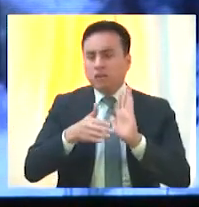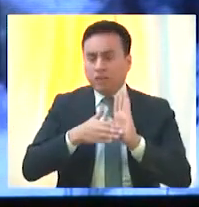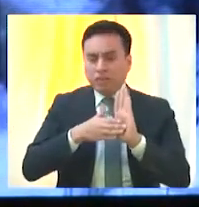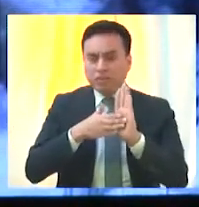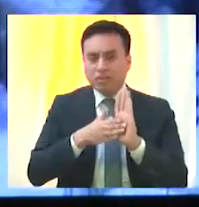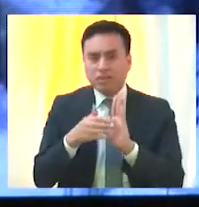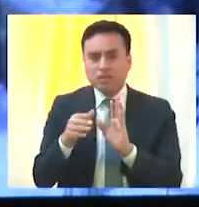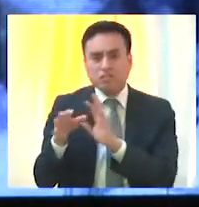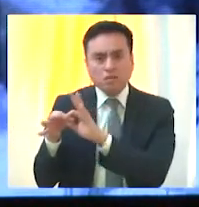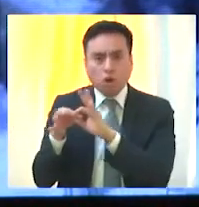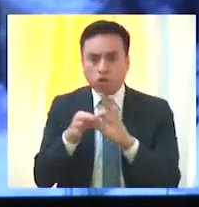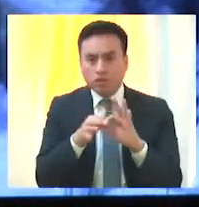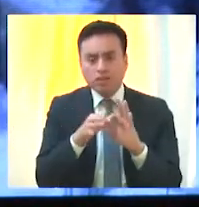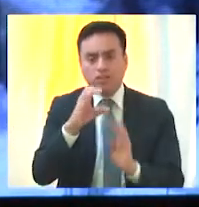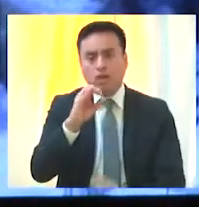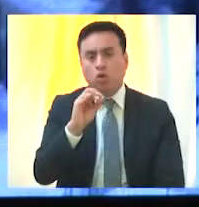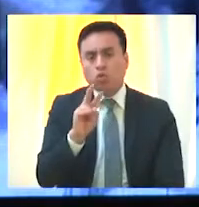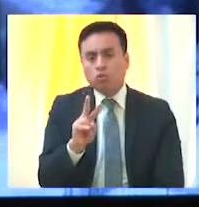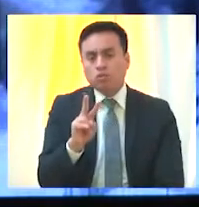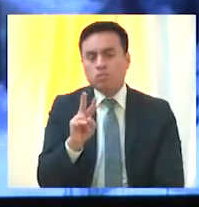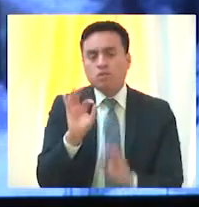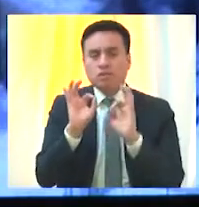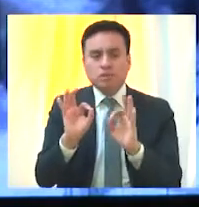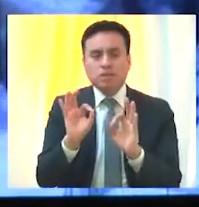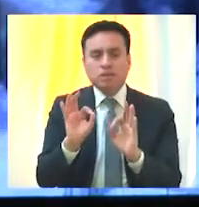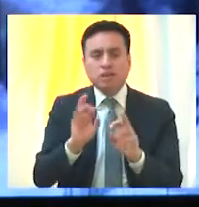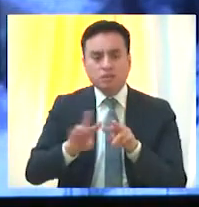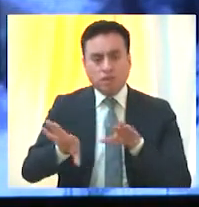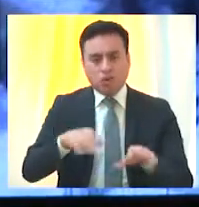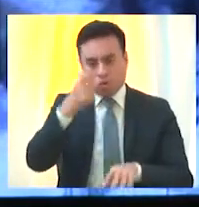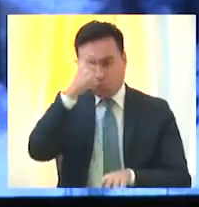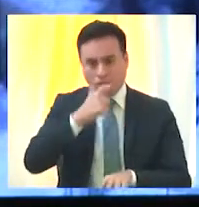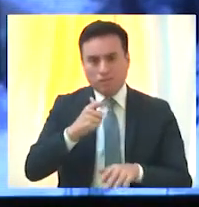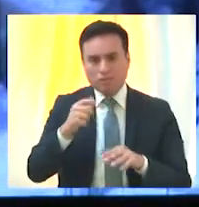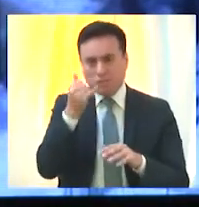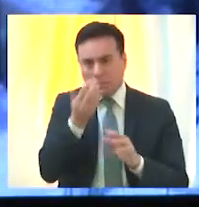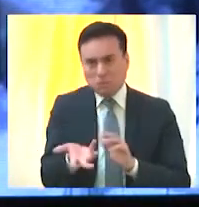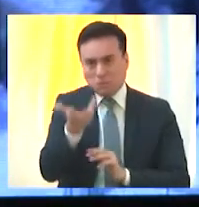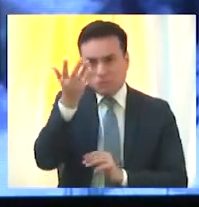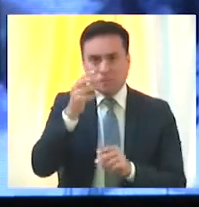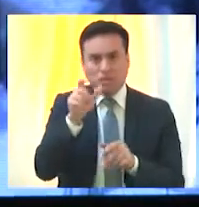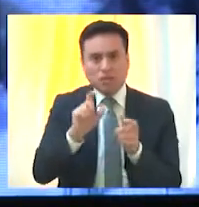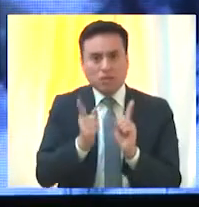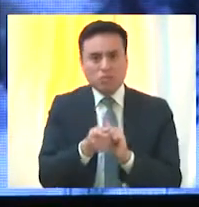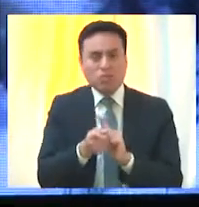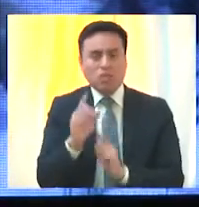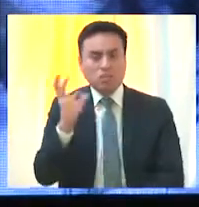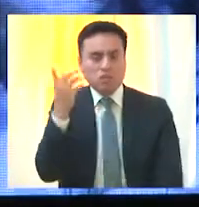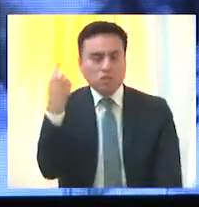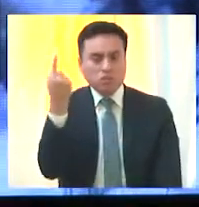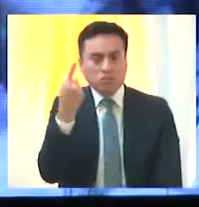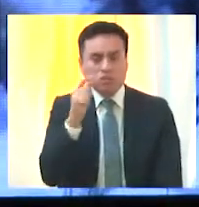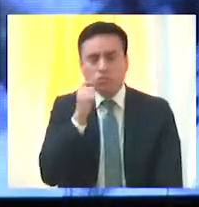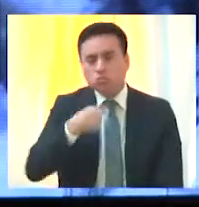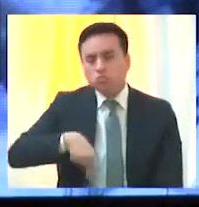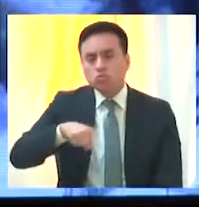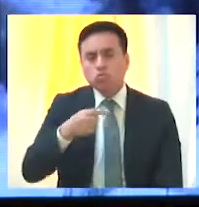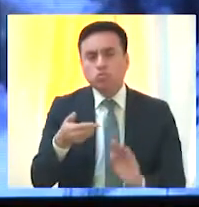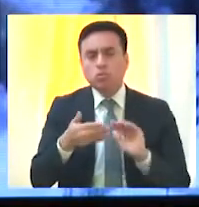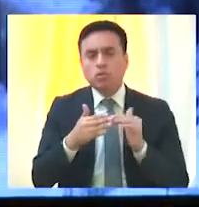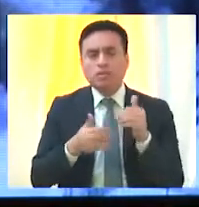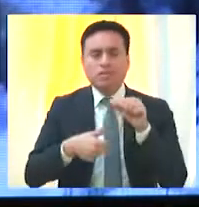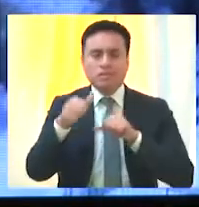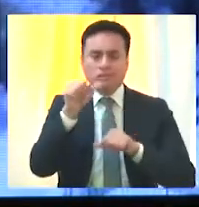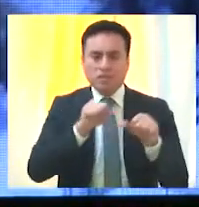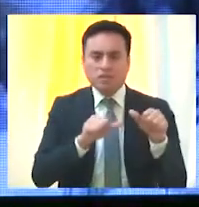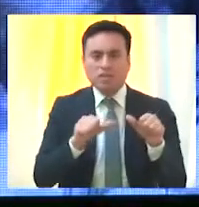causal respecto a que el CO2 y en particular la actividad humana esté causando ese cambio climático. Nosotros, la comunidad científica, de